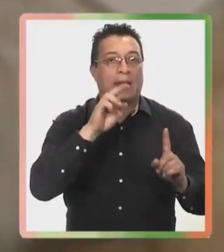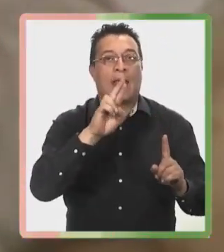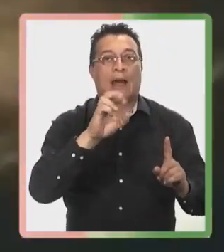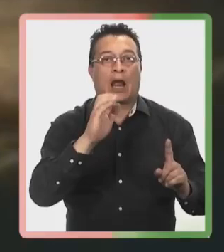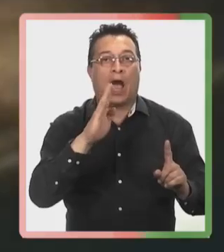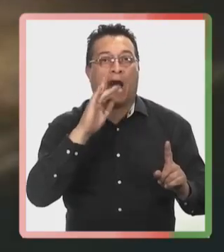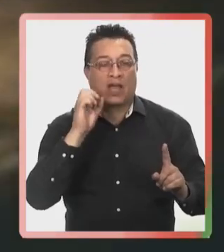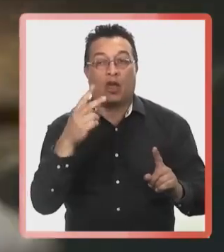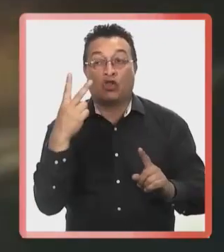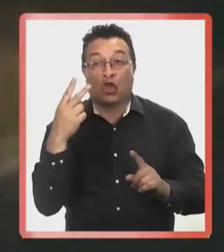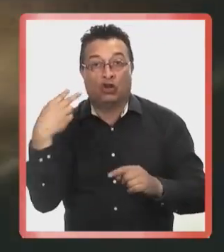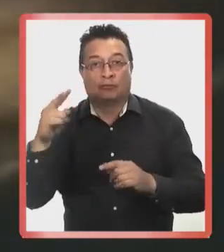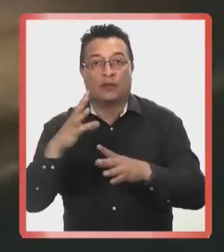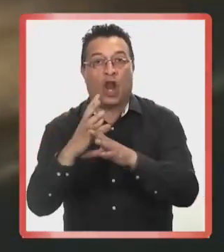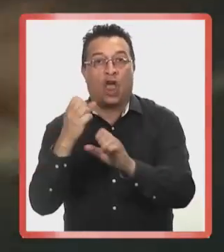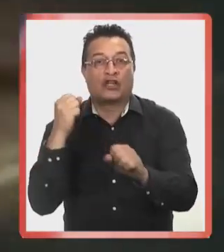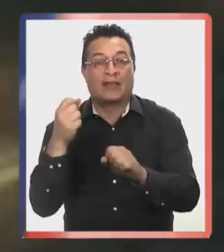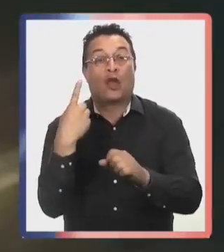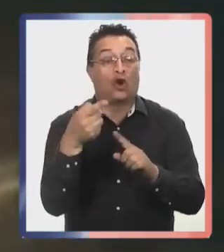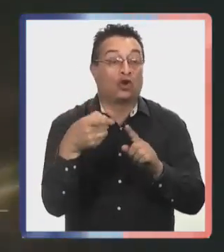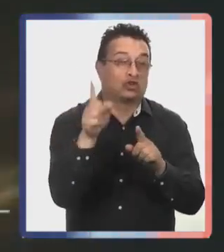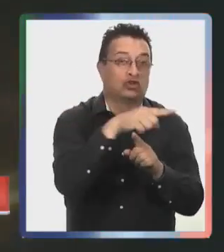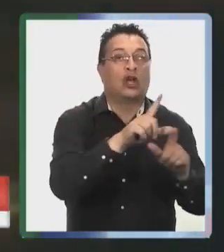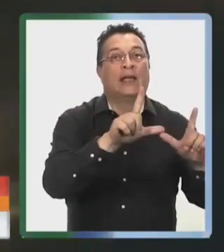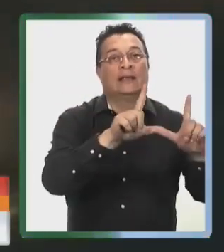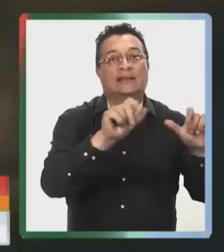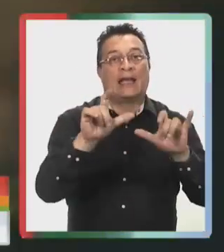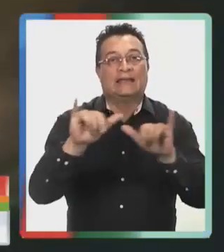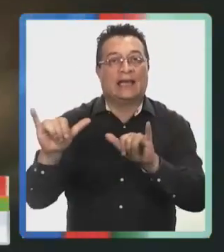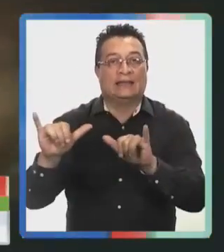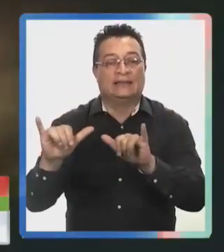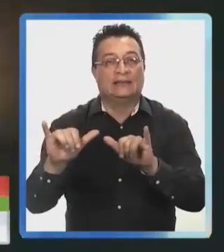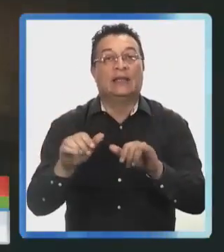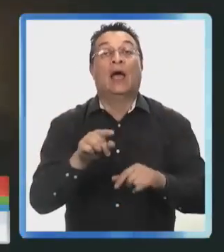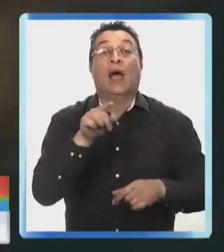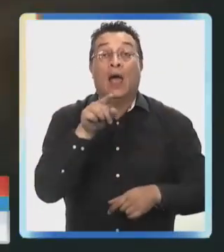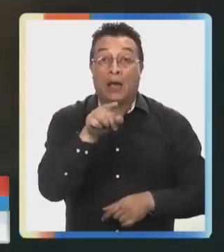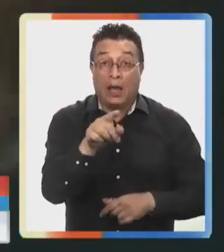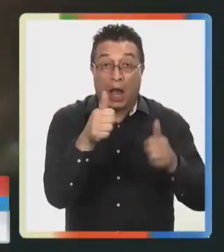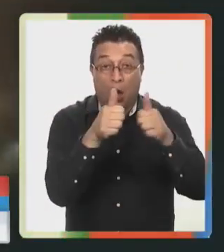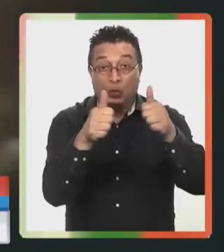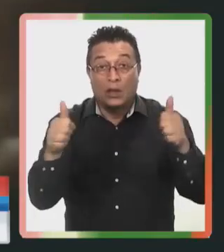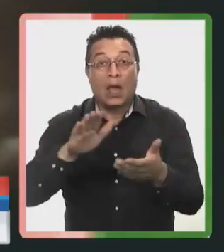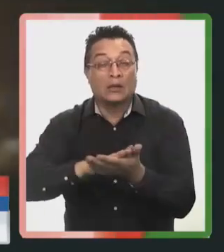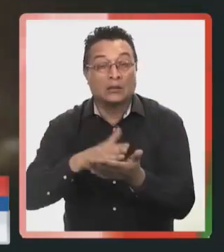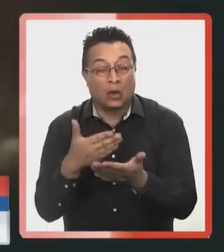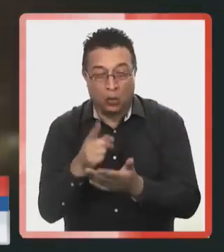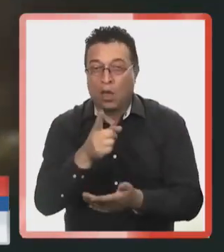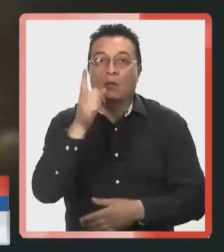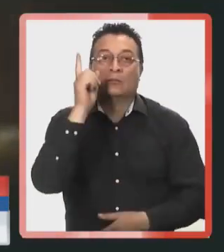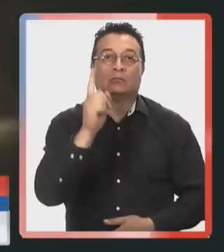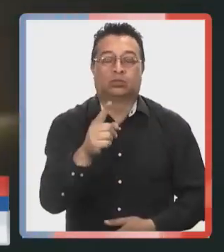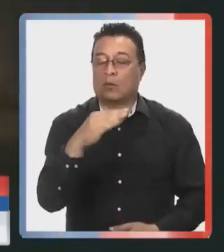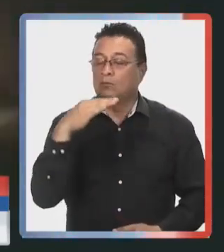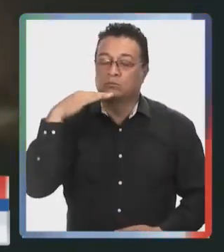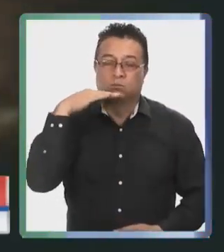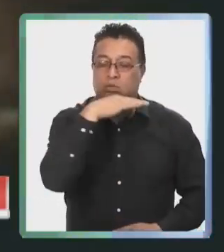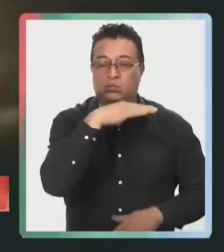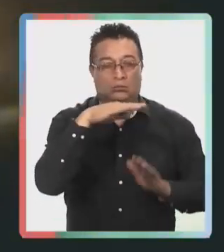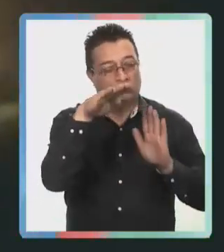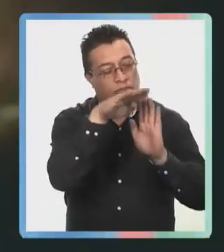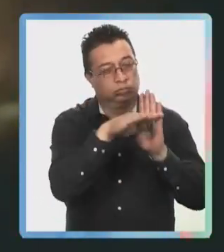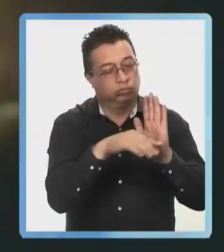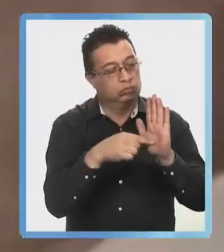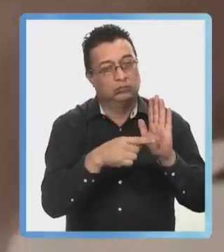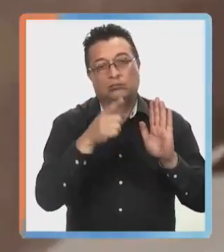dos en la ciudad de Los Andes y uno en la comuna de Yayay. Frente a esto, la autoridad sanitaria activó de inmediato los protocolos de acción